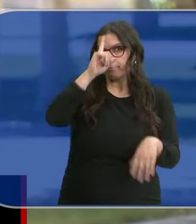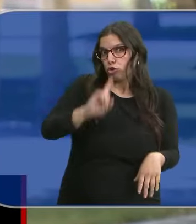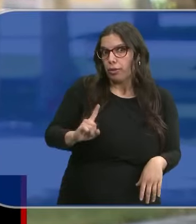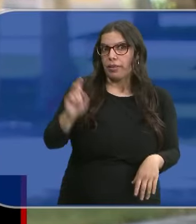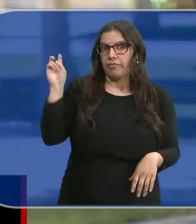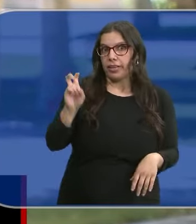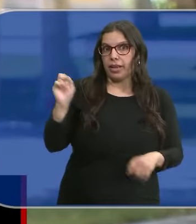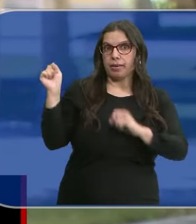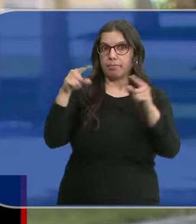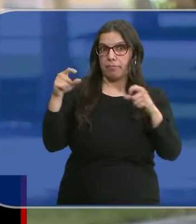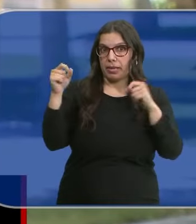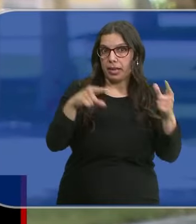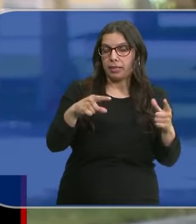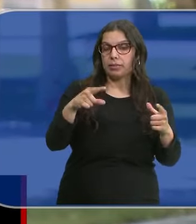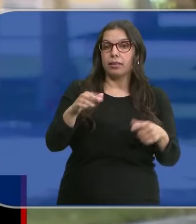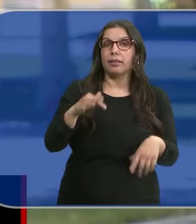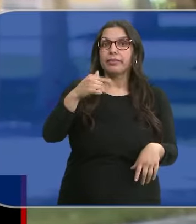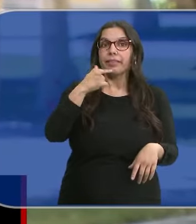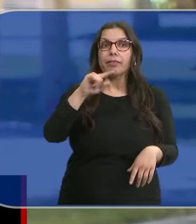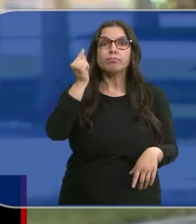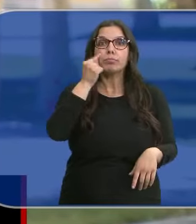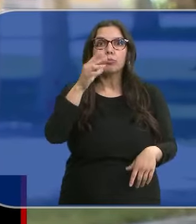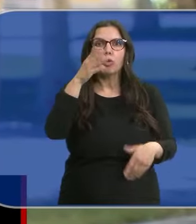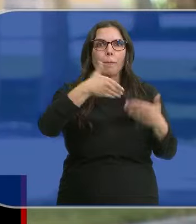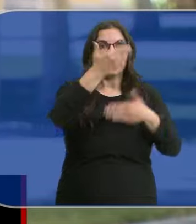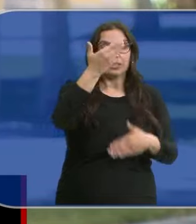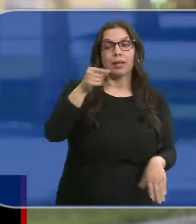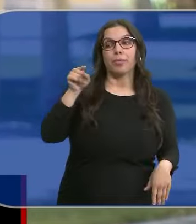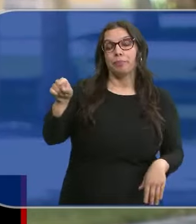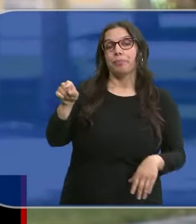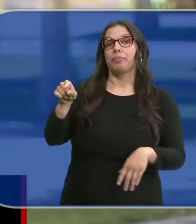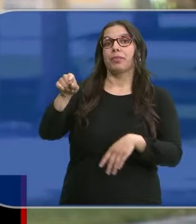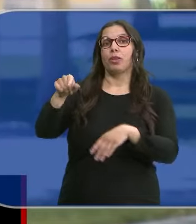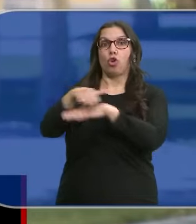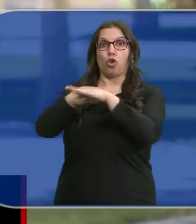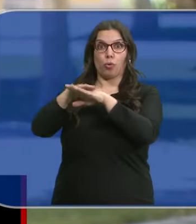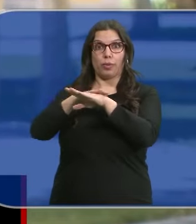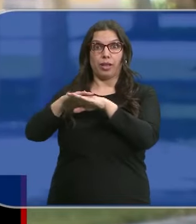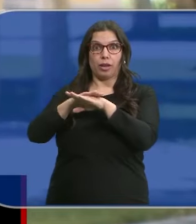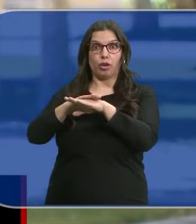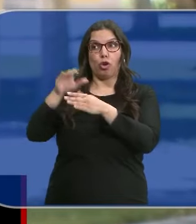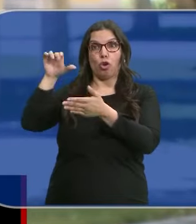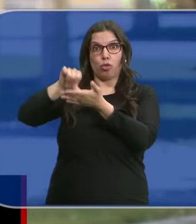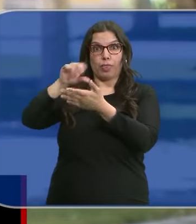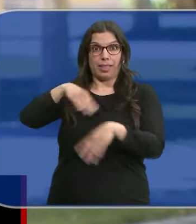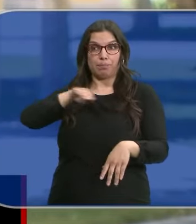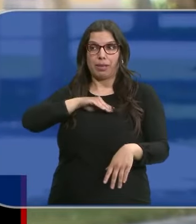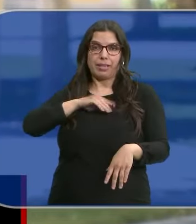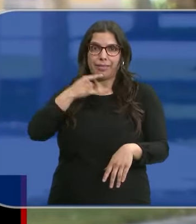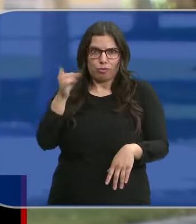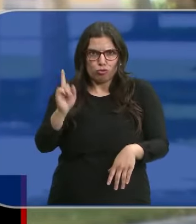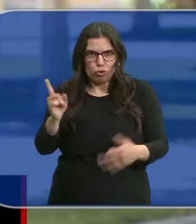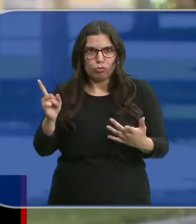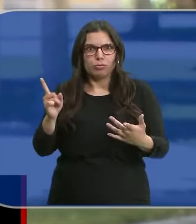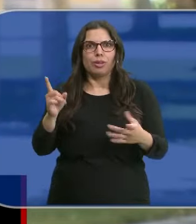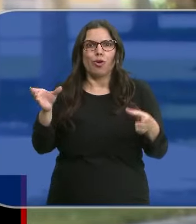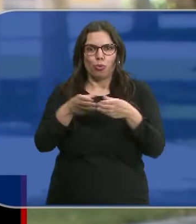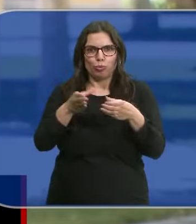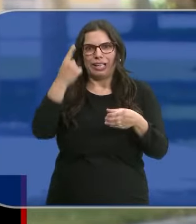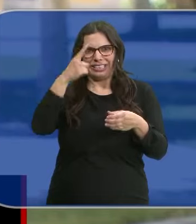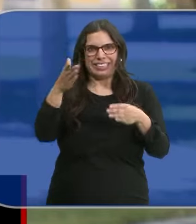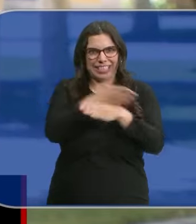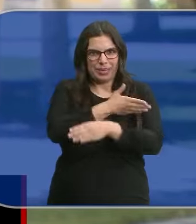personas migrantes. Es más, dicen que se han enterado por la prensa, algo que niegan desde el Gobierno Central, que insisten, la Junta sí